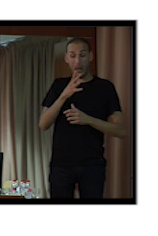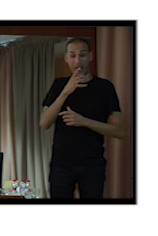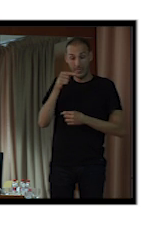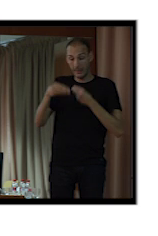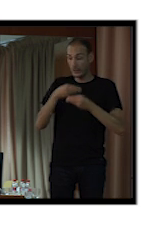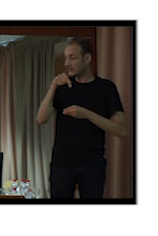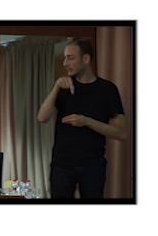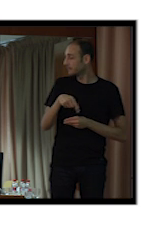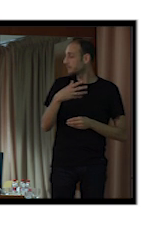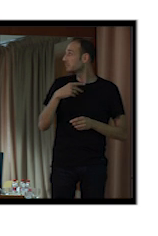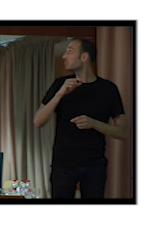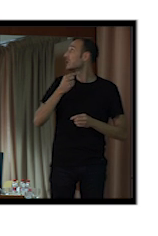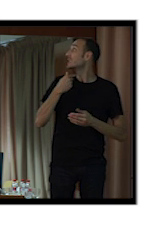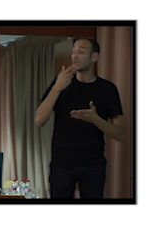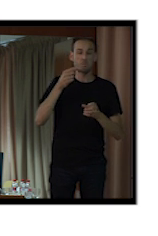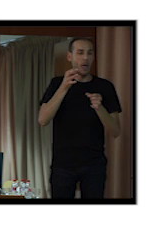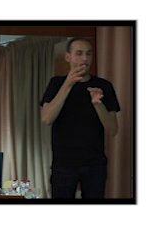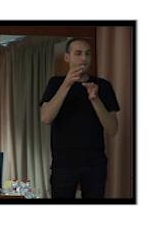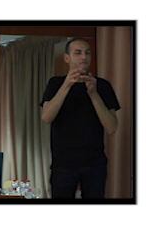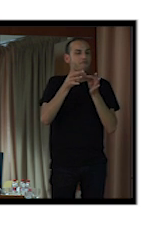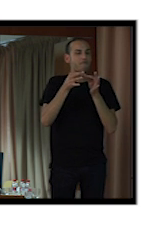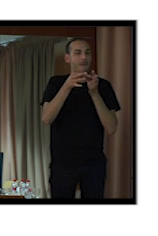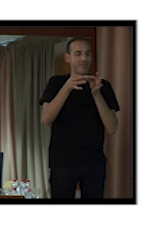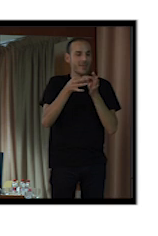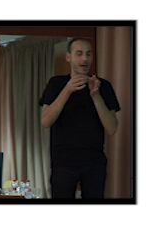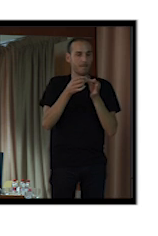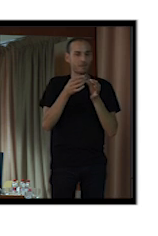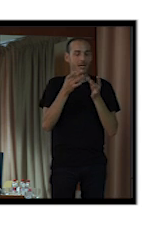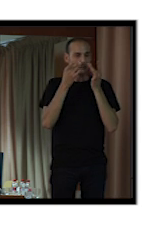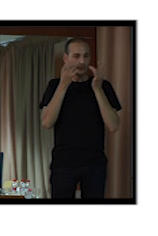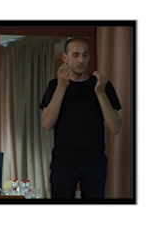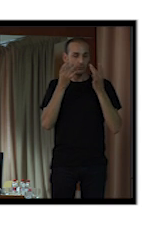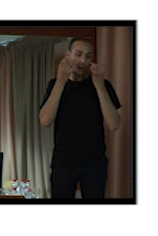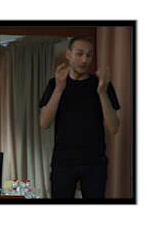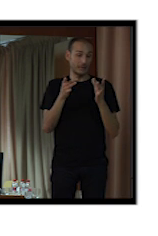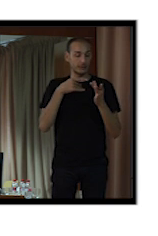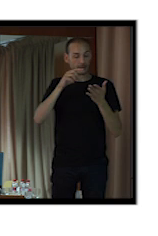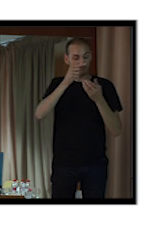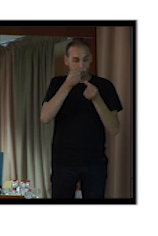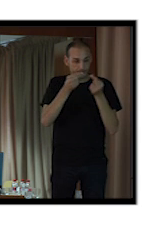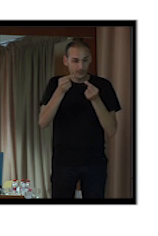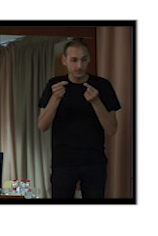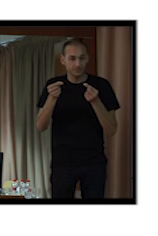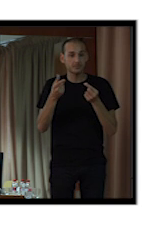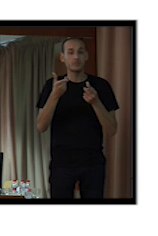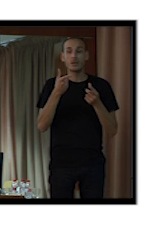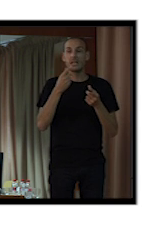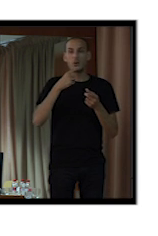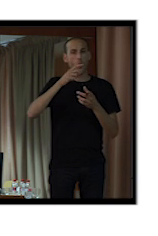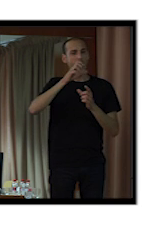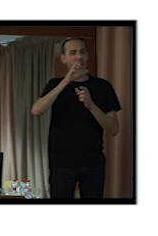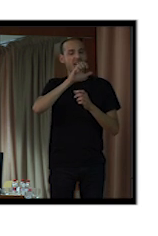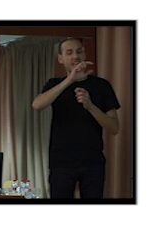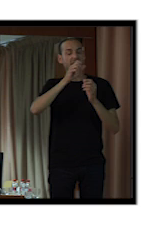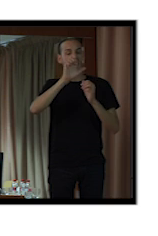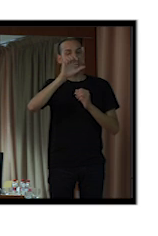que es una medida subjetiva de somnolencia, y por el otro lado está la escala MOS, que es de múltiples medidas de sueño. La escala MOS, no sé si